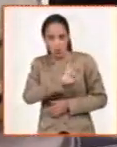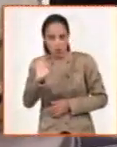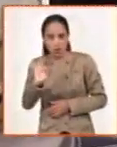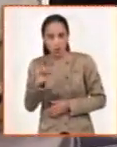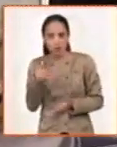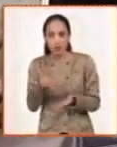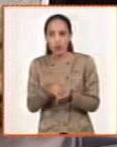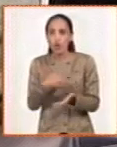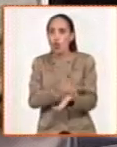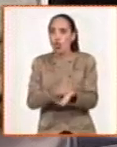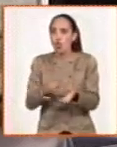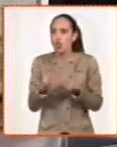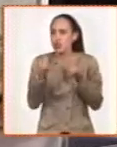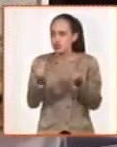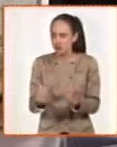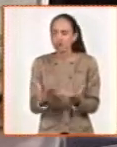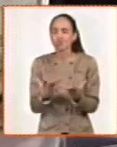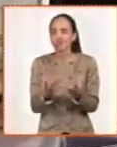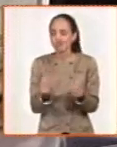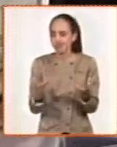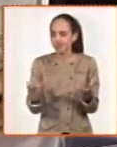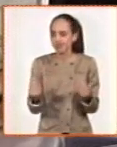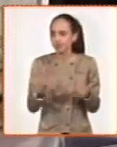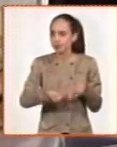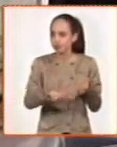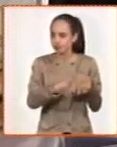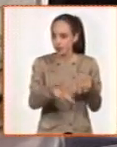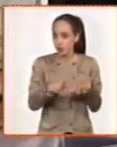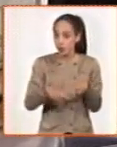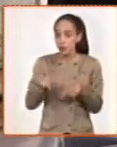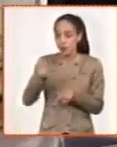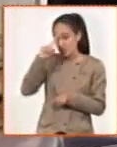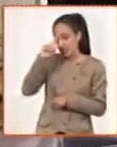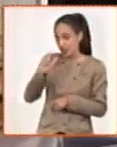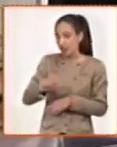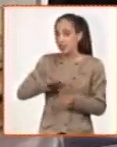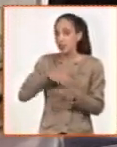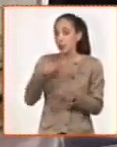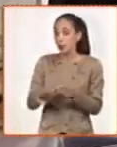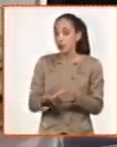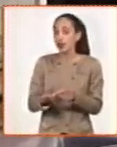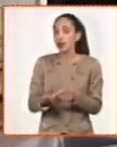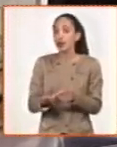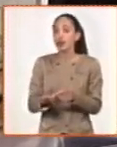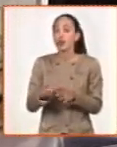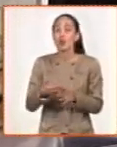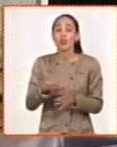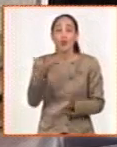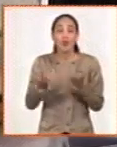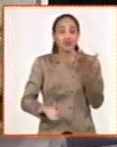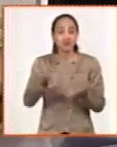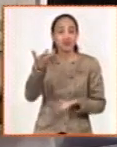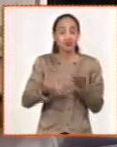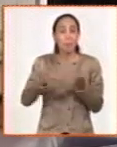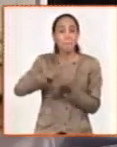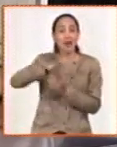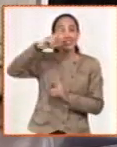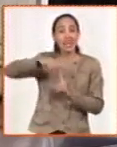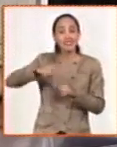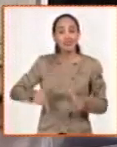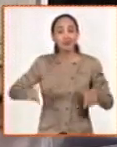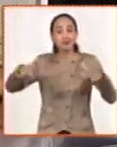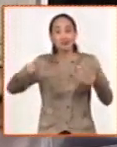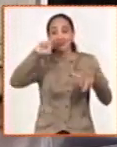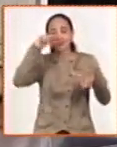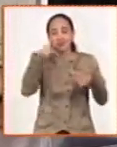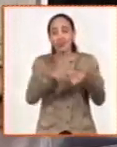donativo bastante, bastante grande de Santa Clara. Después, cuando el Supertanquero, estuvimos también